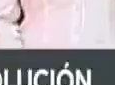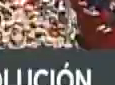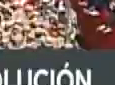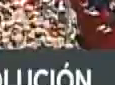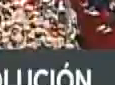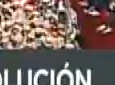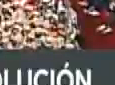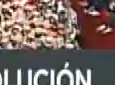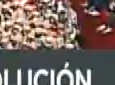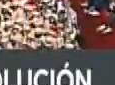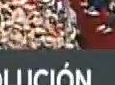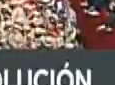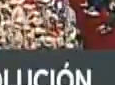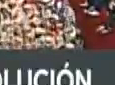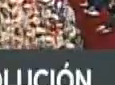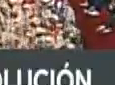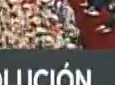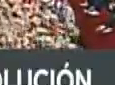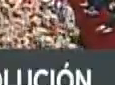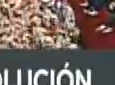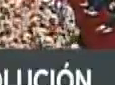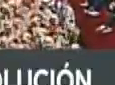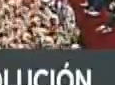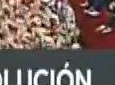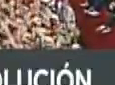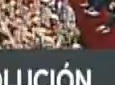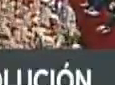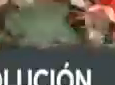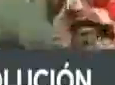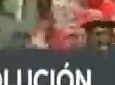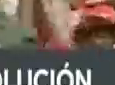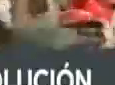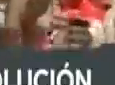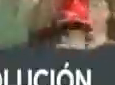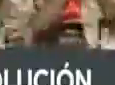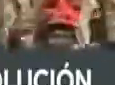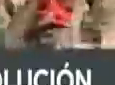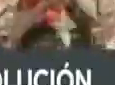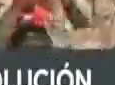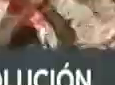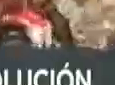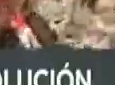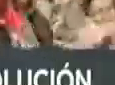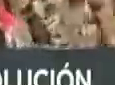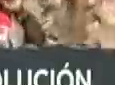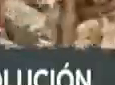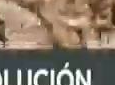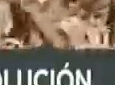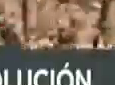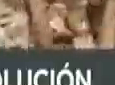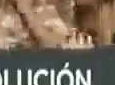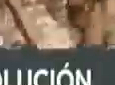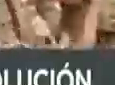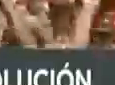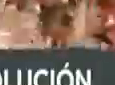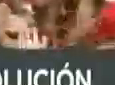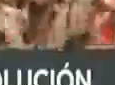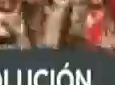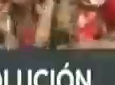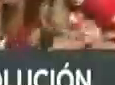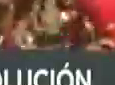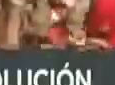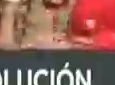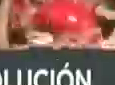hermano Nicolás Maduro. ¡Arriba la mano, la gorra, la bandera! ¡Arriba, arriba, arriba! ¡Saludos solidarios!